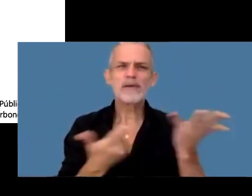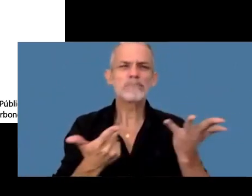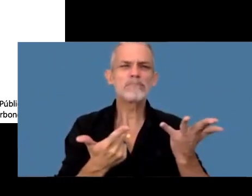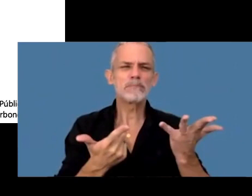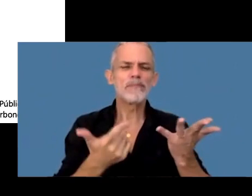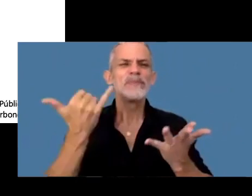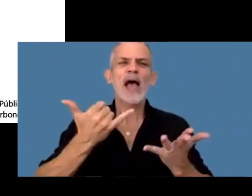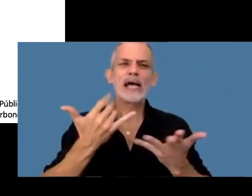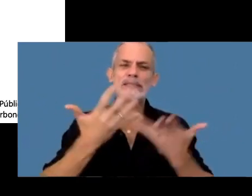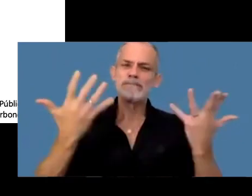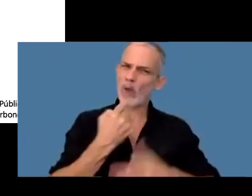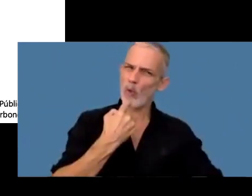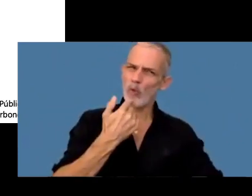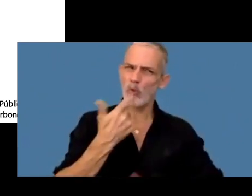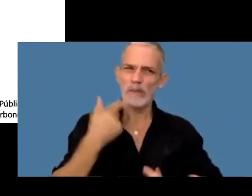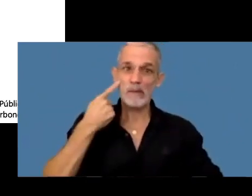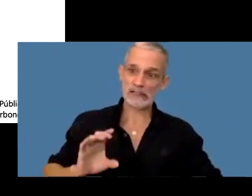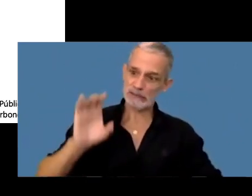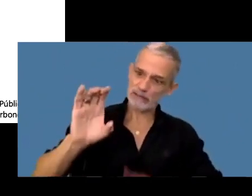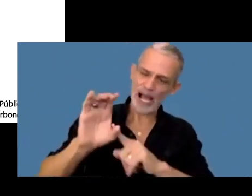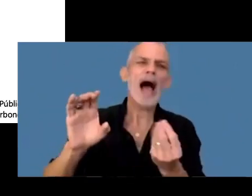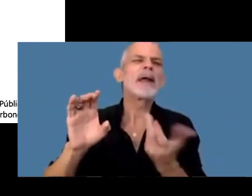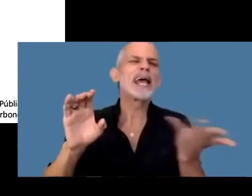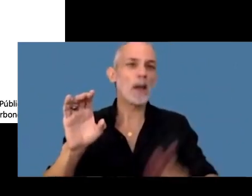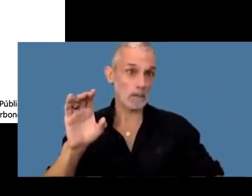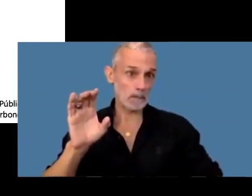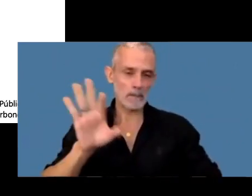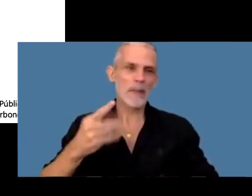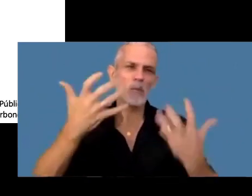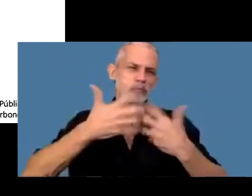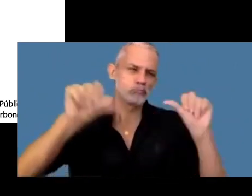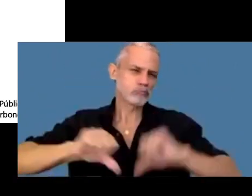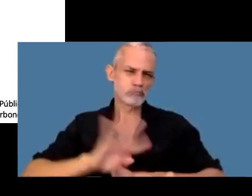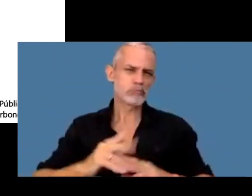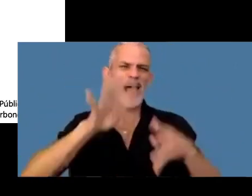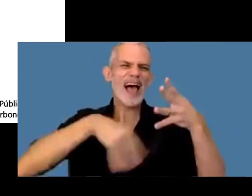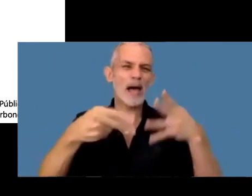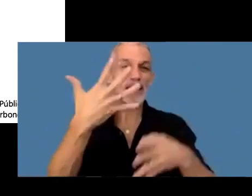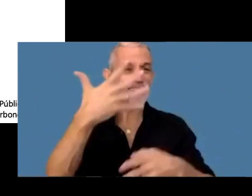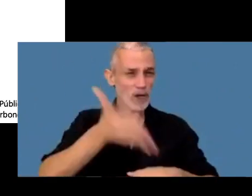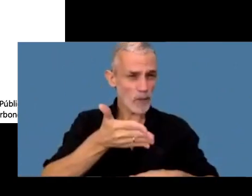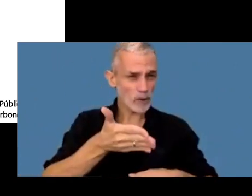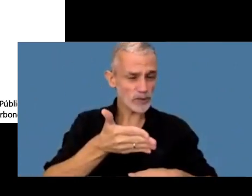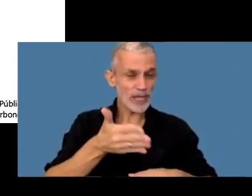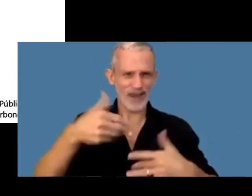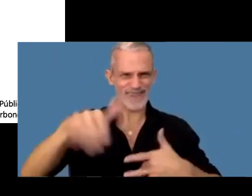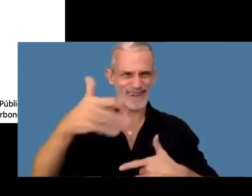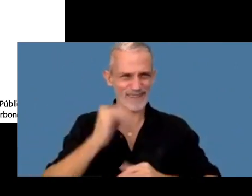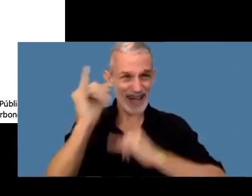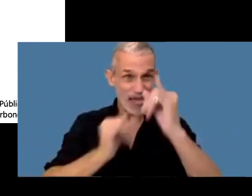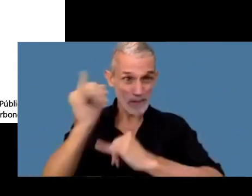bueno, vamos a ver qué es lo que está pasando. Por eso es que no ha funcionado la tabla del 5% que vamos a ver cuando tratemos el título